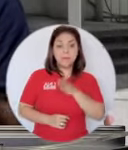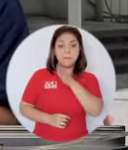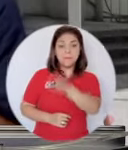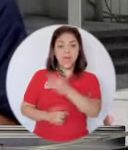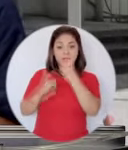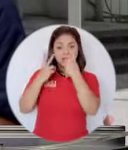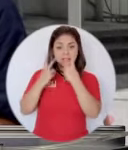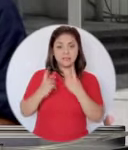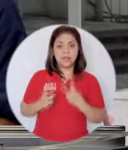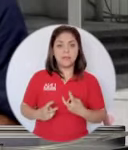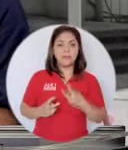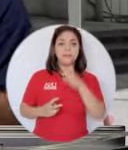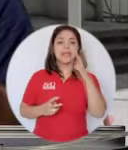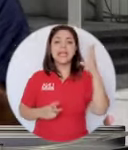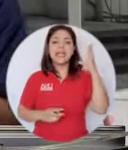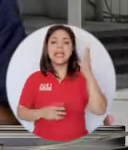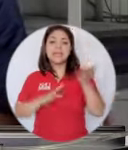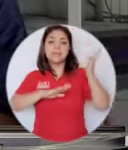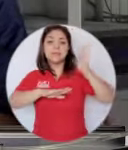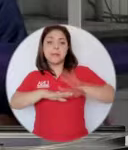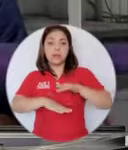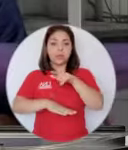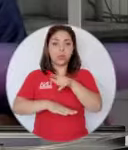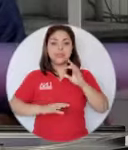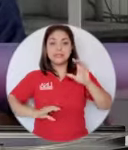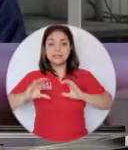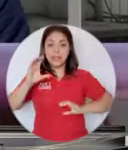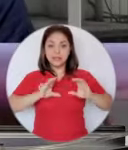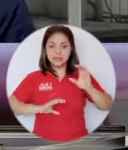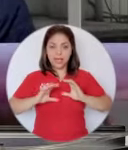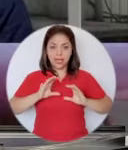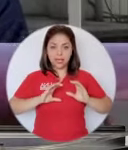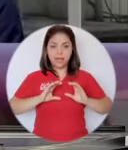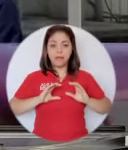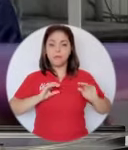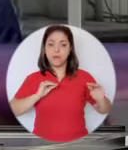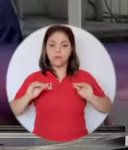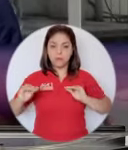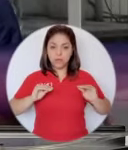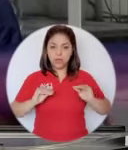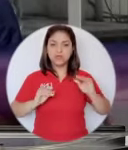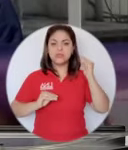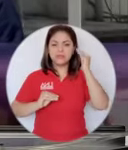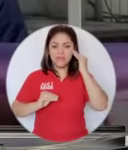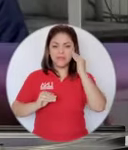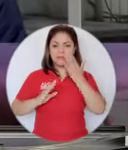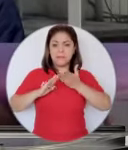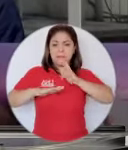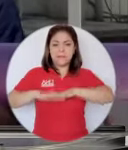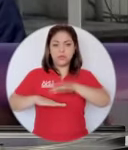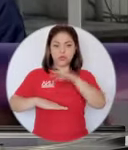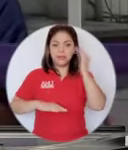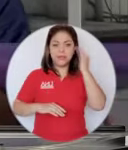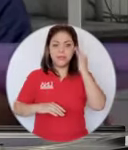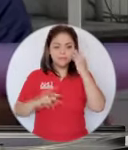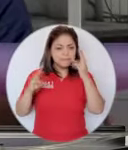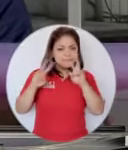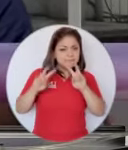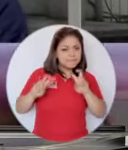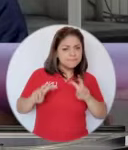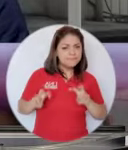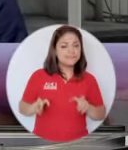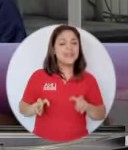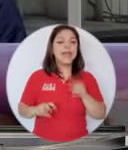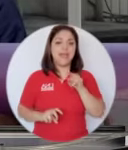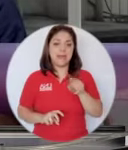experto en ciencias del movimiento humano, el médico, se dan cuenta de que efectivamente hay problemas que esta persona